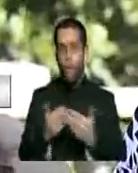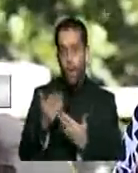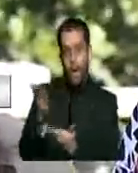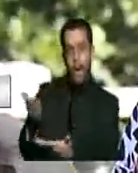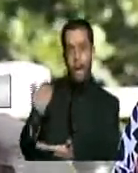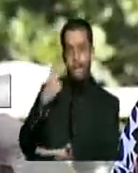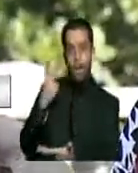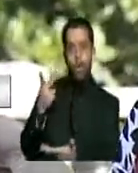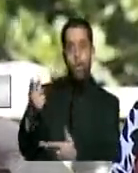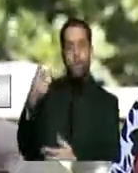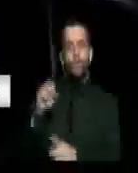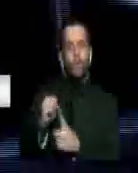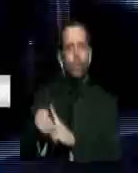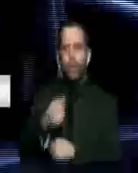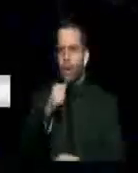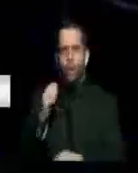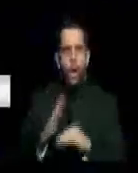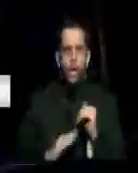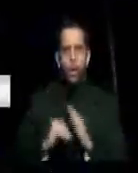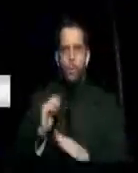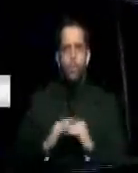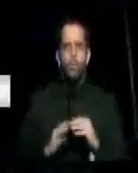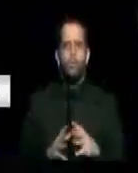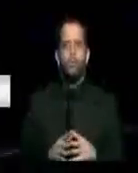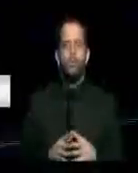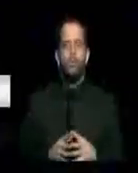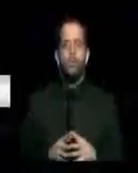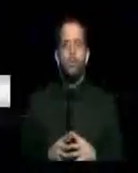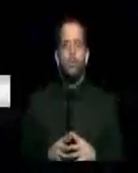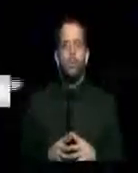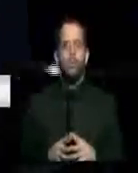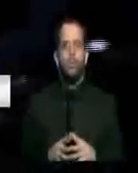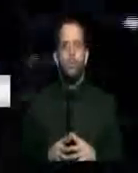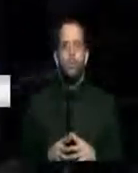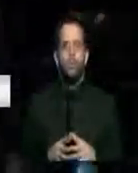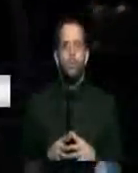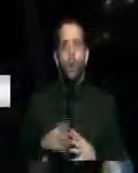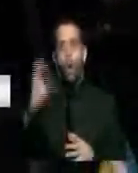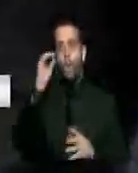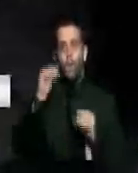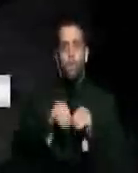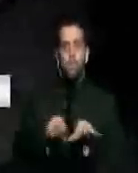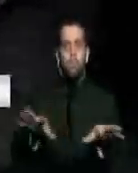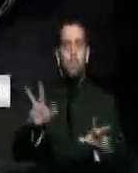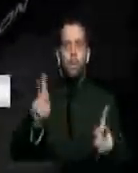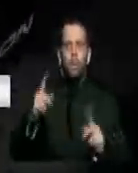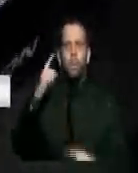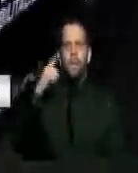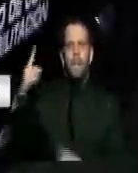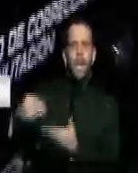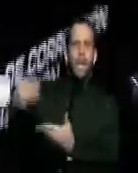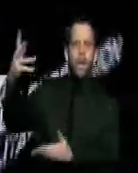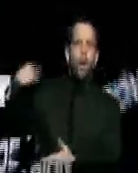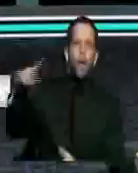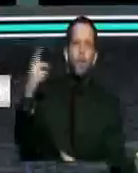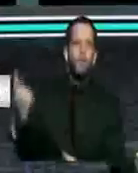un escenario que no era muy cómodo Y eso debido a una opinión generalizada de que el Rico siempre prevalece